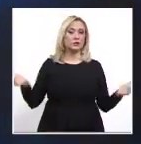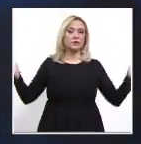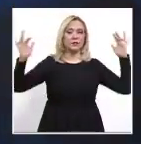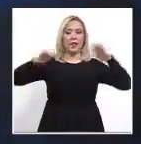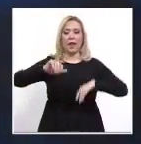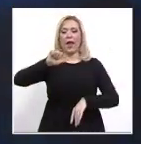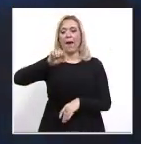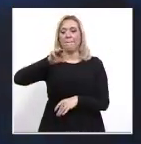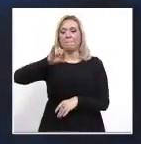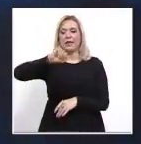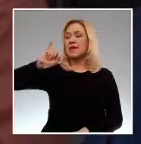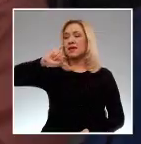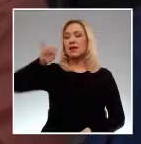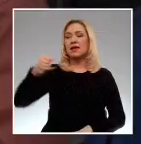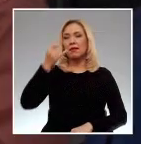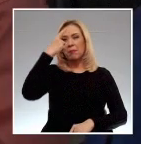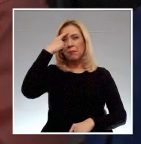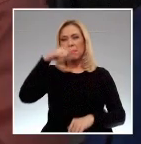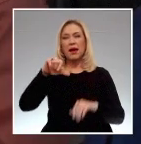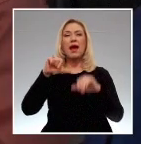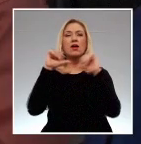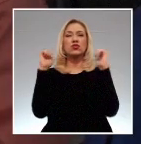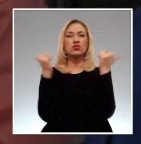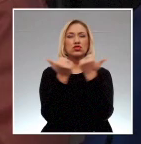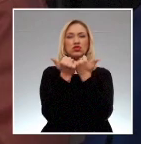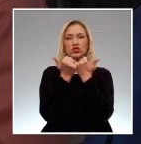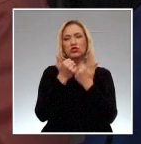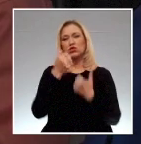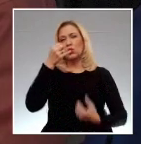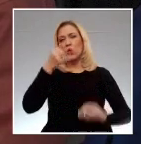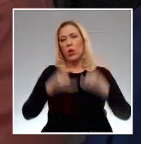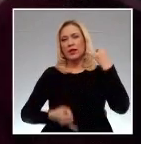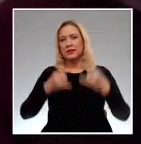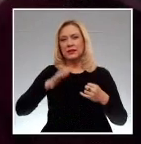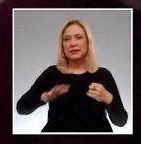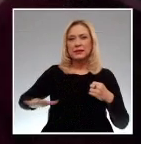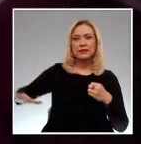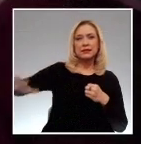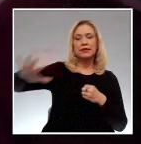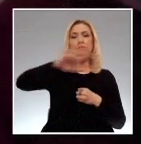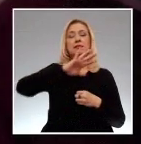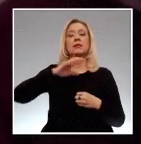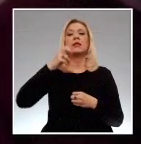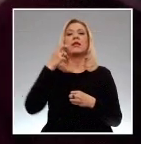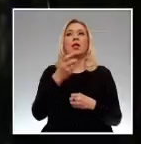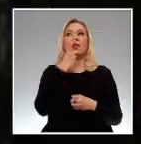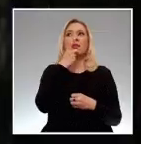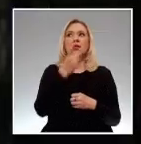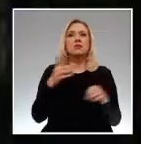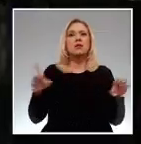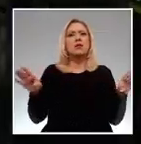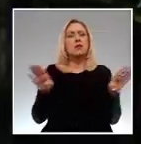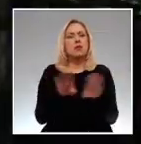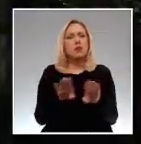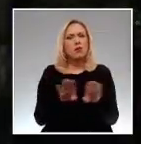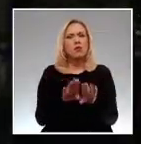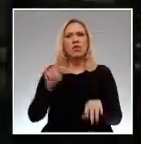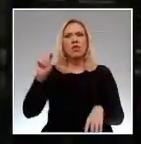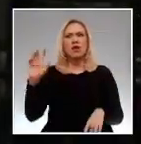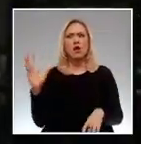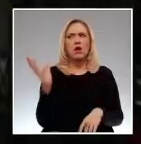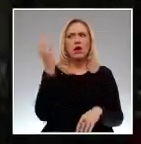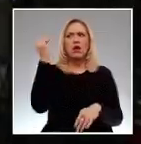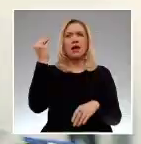en Aguascalientes. En la implementación de la inteligencia artificial, las personas juzgadoras deben reforzar sus concepciones